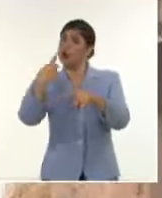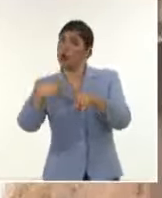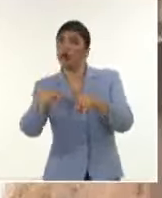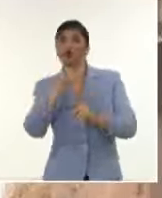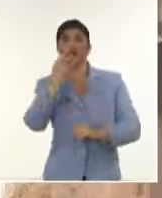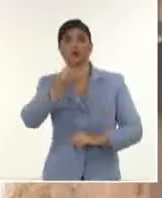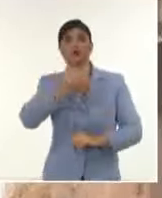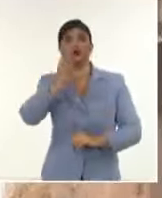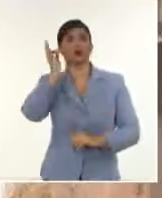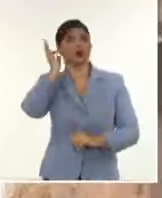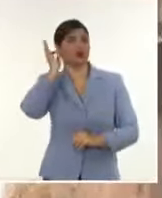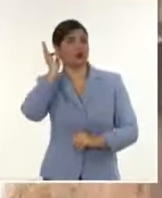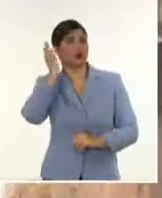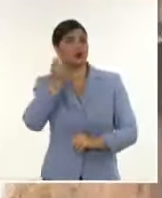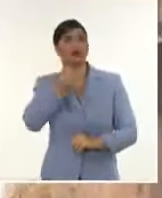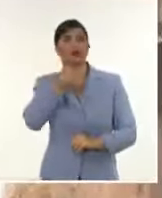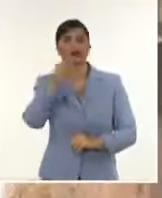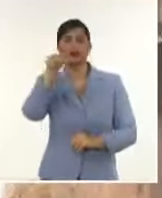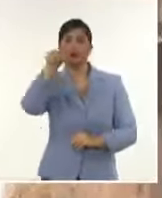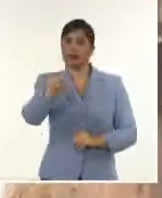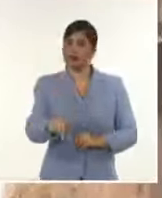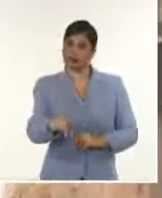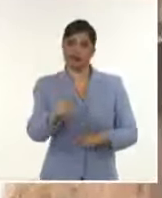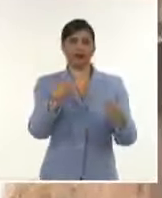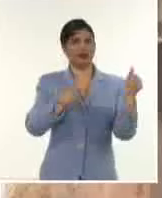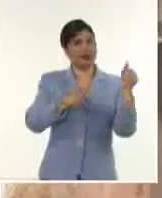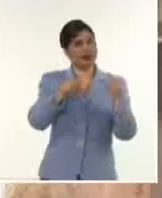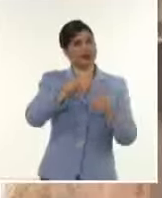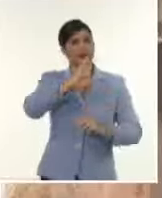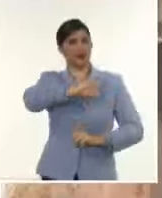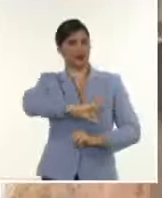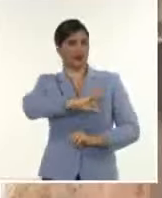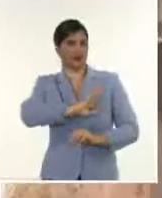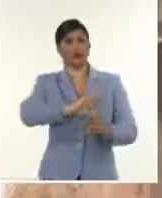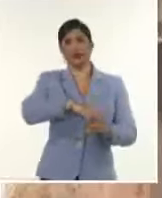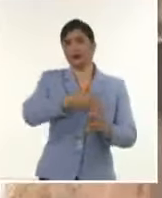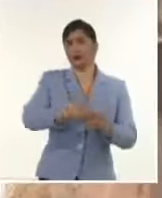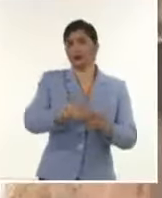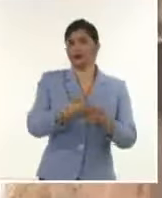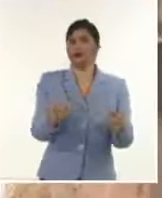más amplio con las intervenciones de los delegados, y por supuesto también tendremos el resumen en próximas